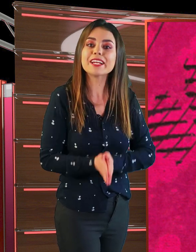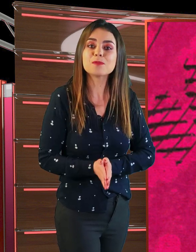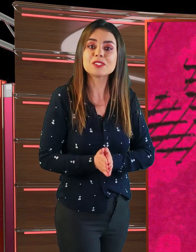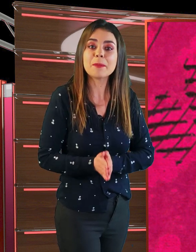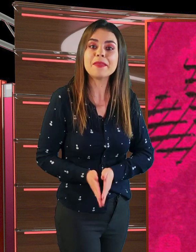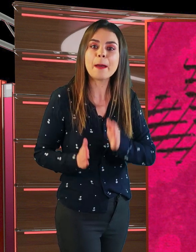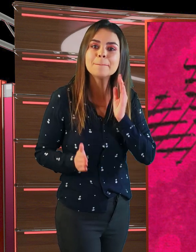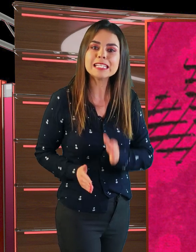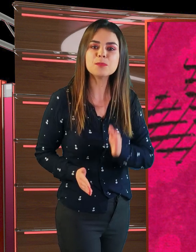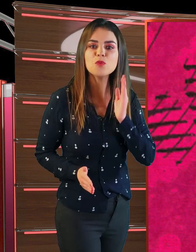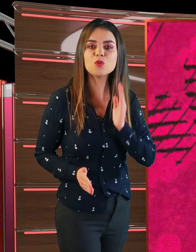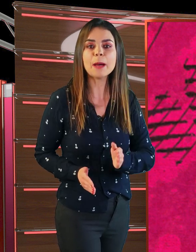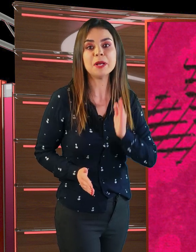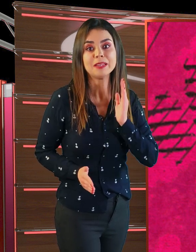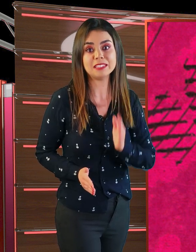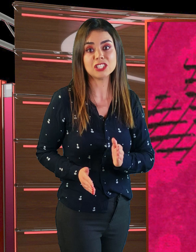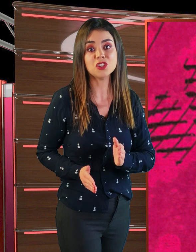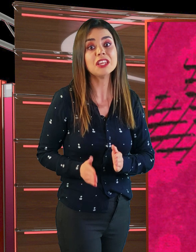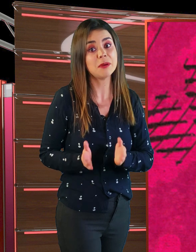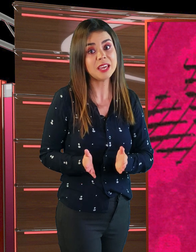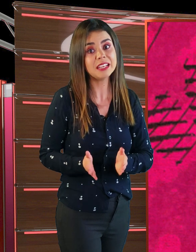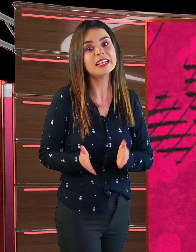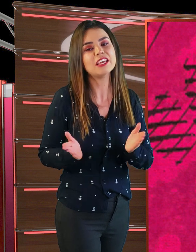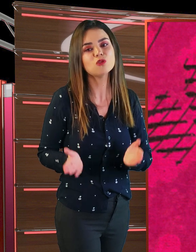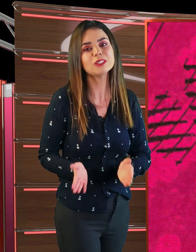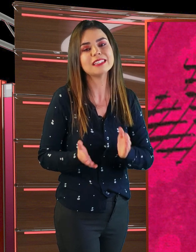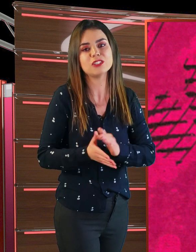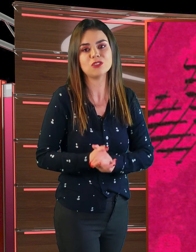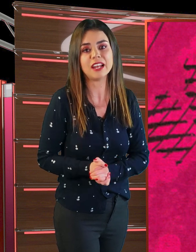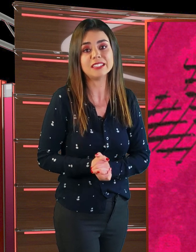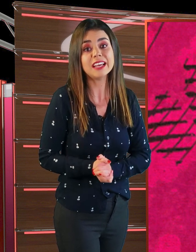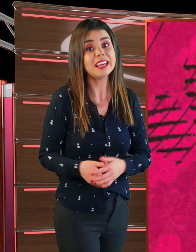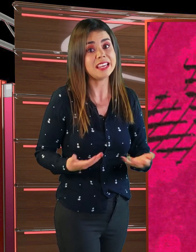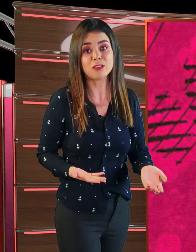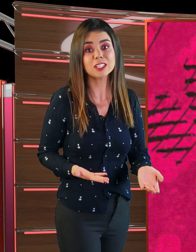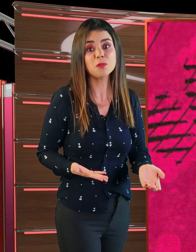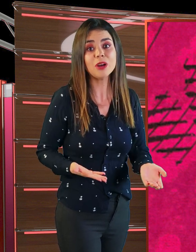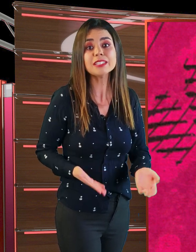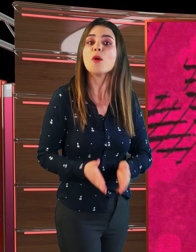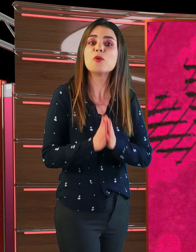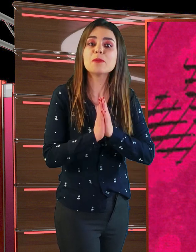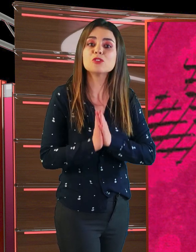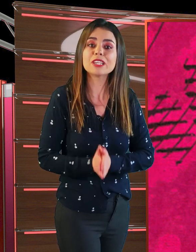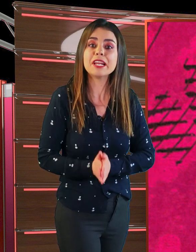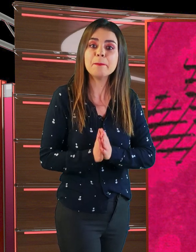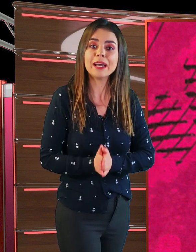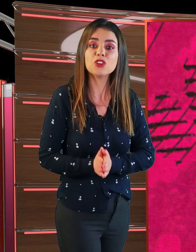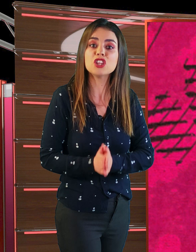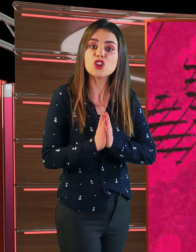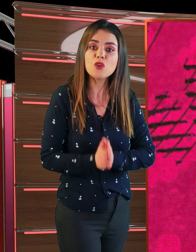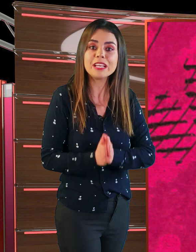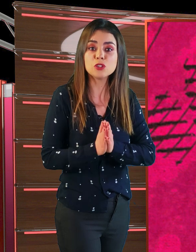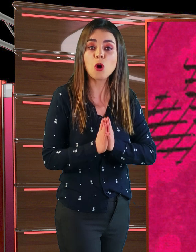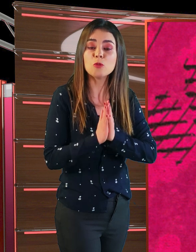por ser el responsable de la más profunda privatización de bienes e industrias nacionales. Y años después, podemos notar el